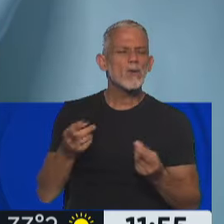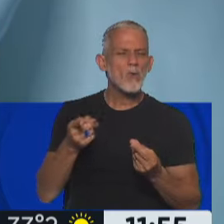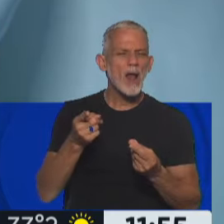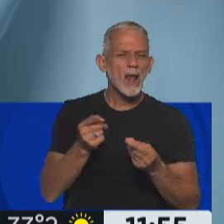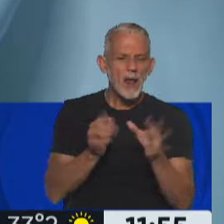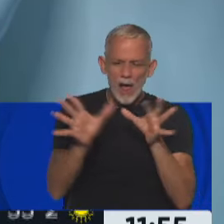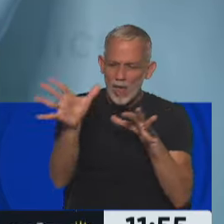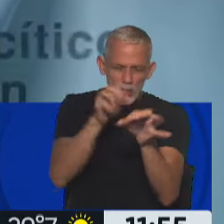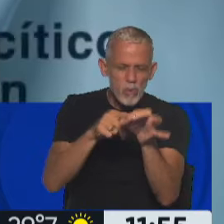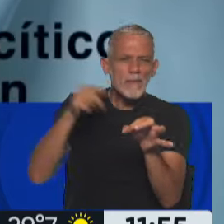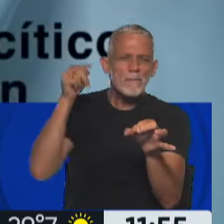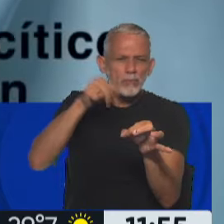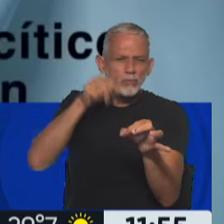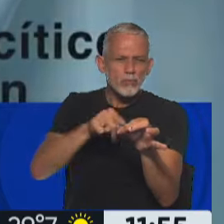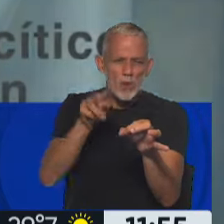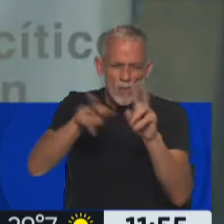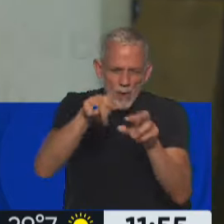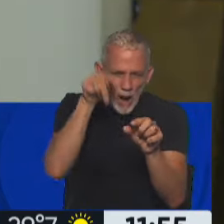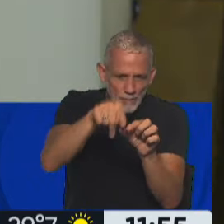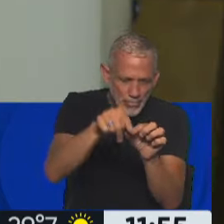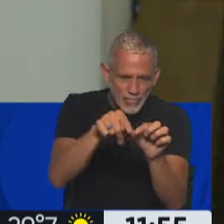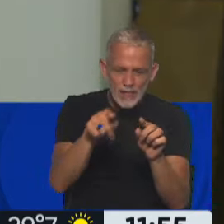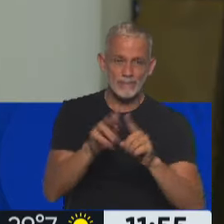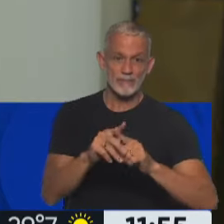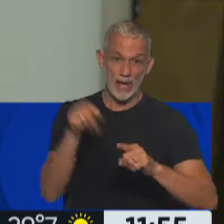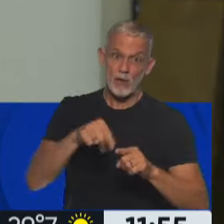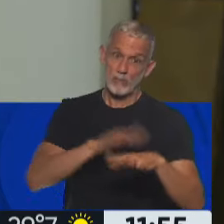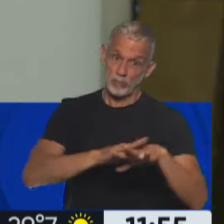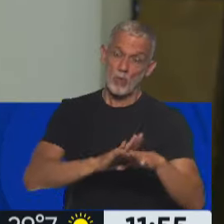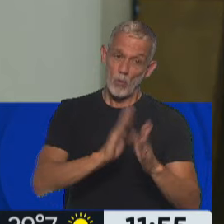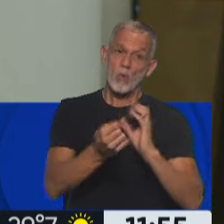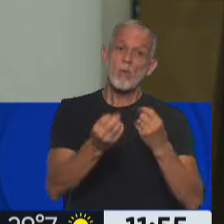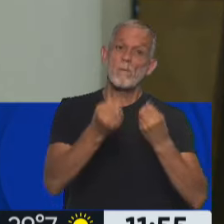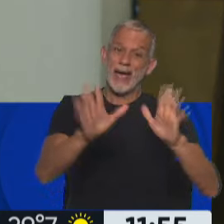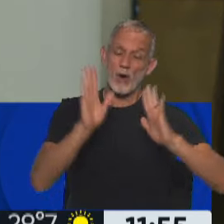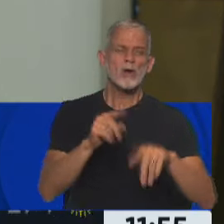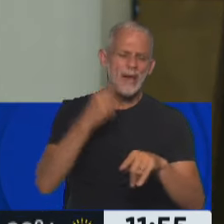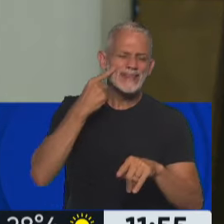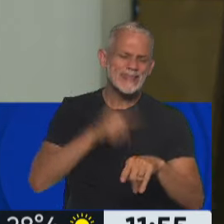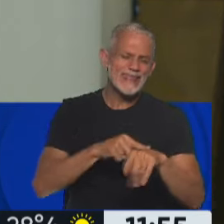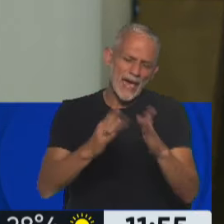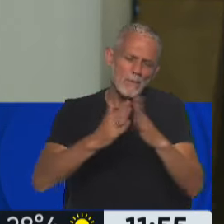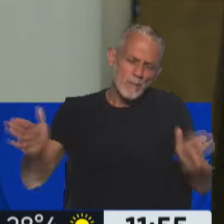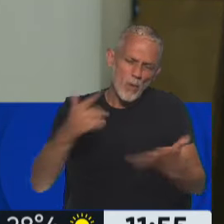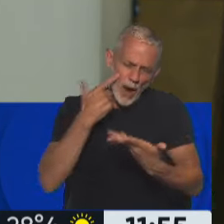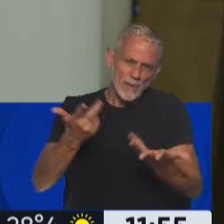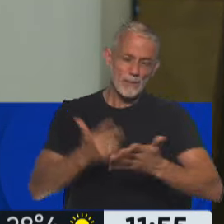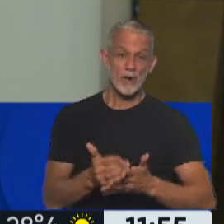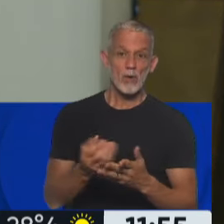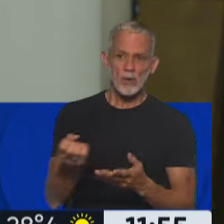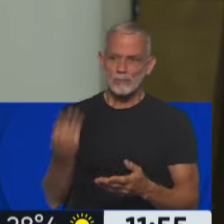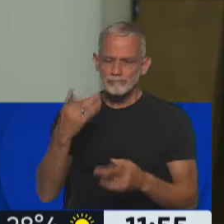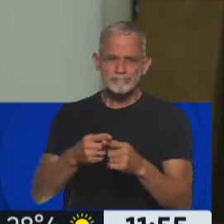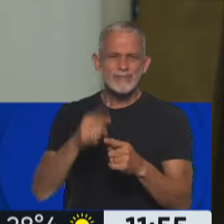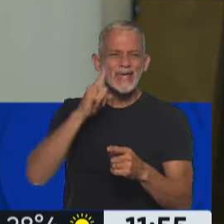moléculas específicas estamos probablemente curando más cáncer de pulmón lo vamos a saber con el paso del tiempo y la aparición de la